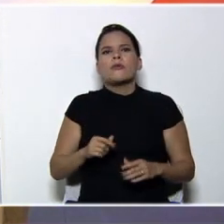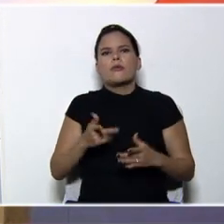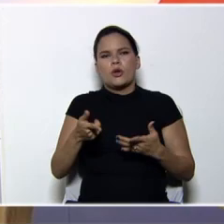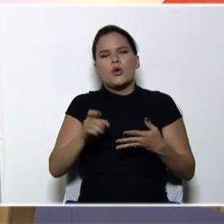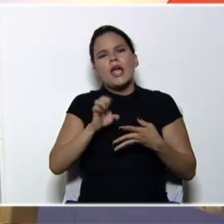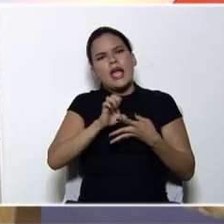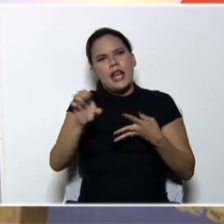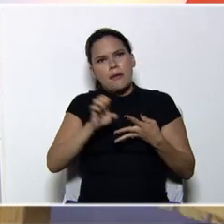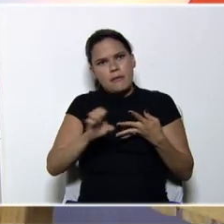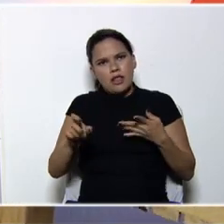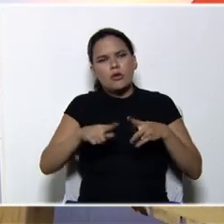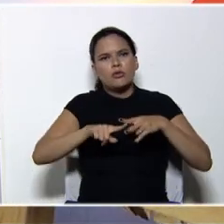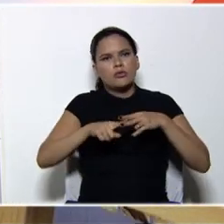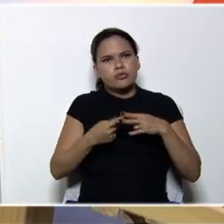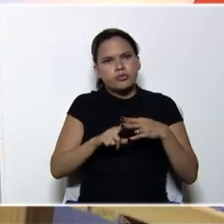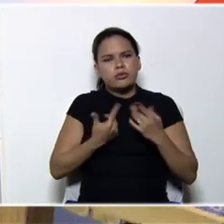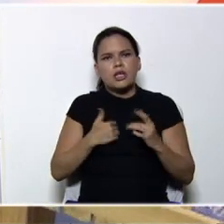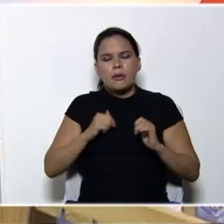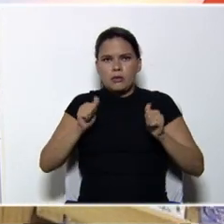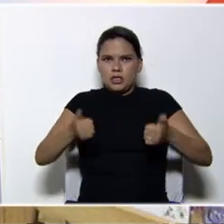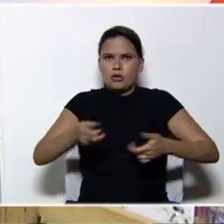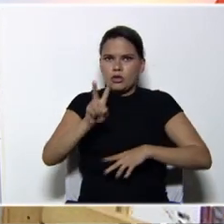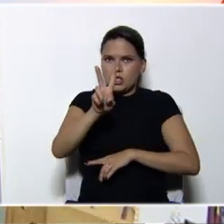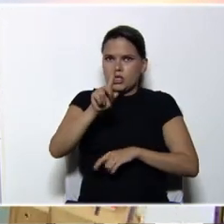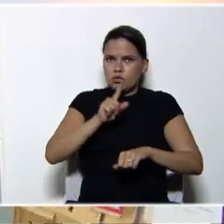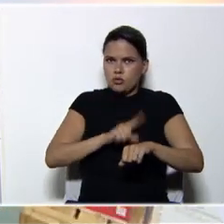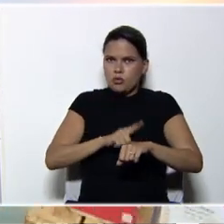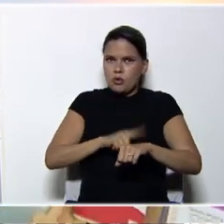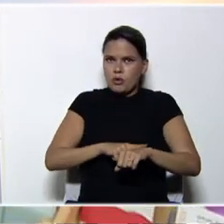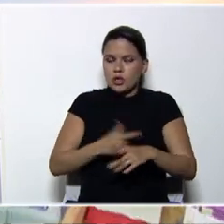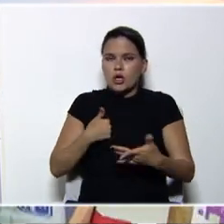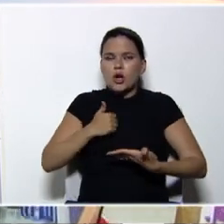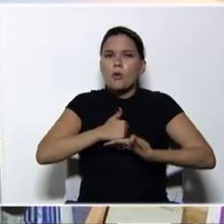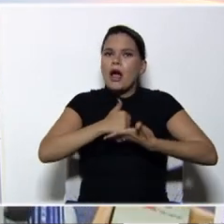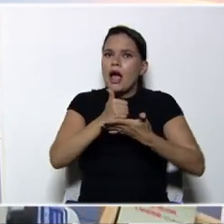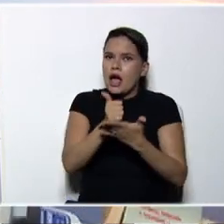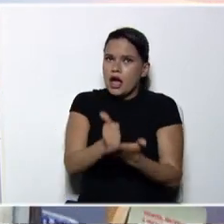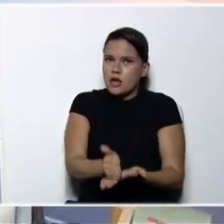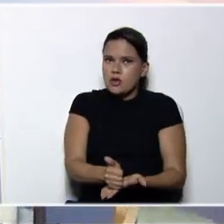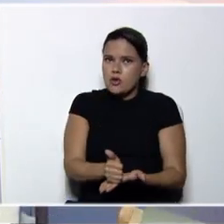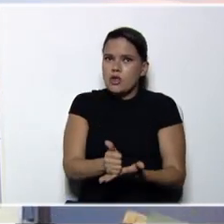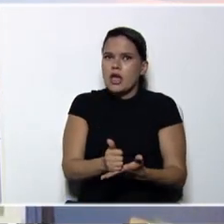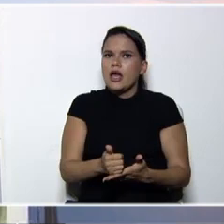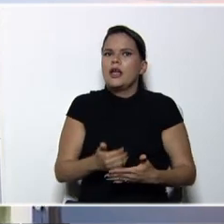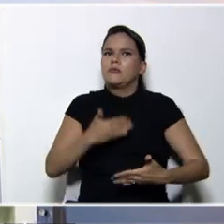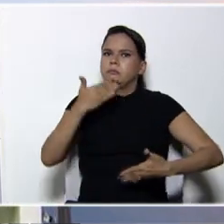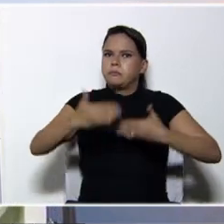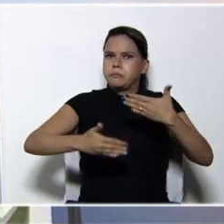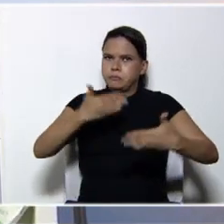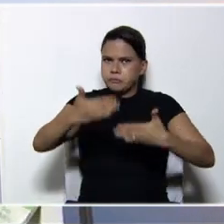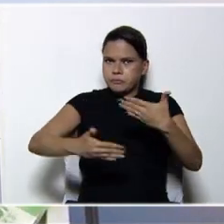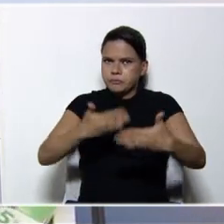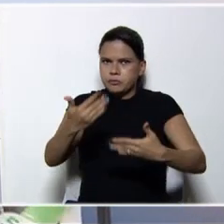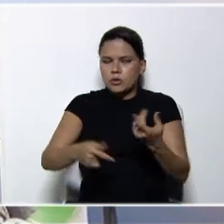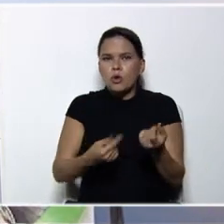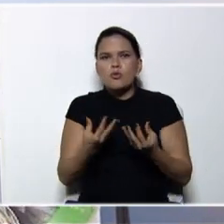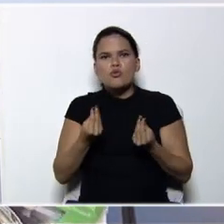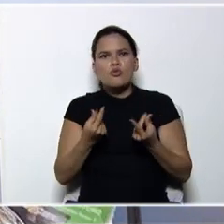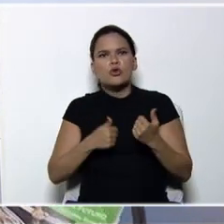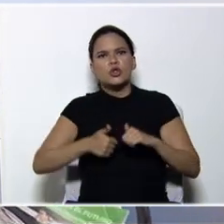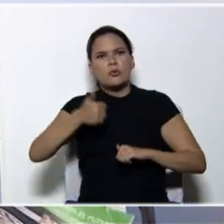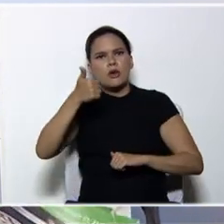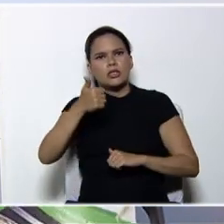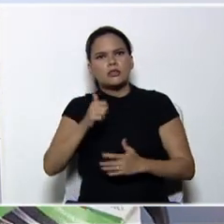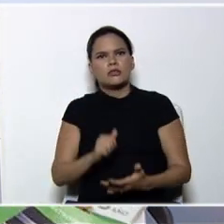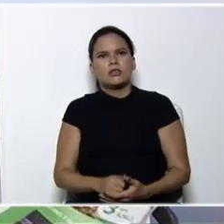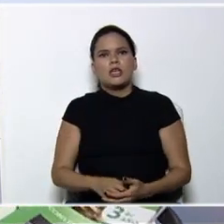unos elementos, unas herramientas a partir de este segundo momento pedagógico que los van a ayudar a prosperar y a desarrollar mucho más y